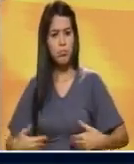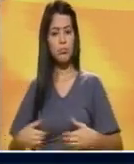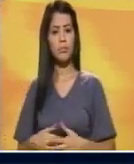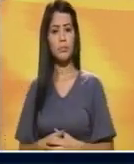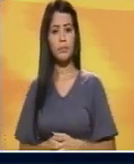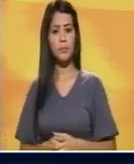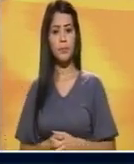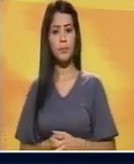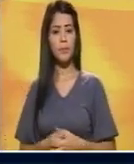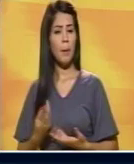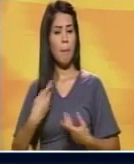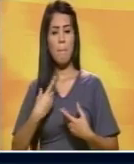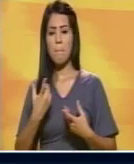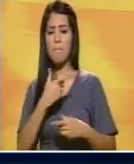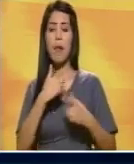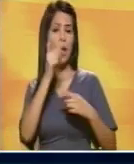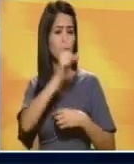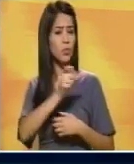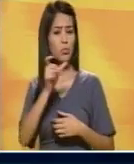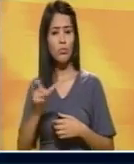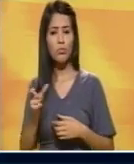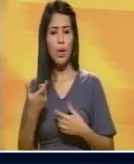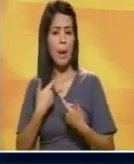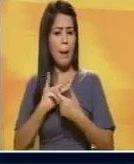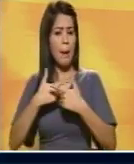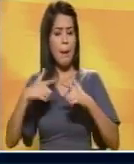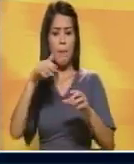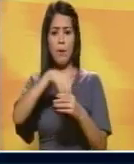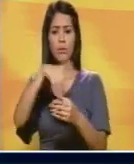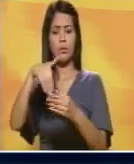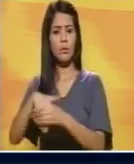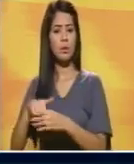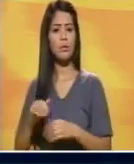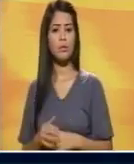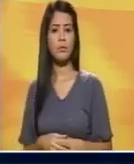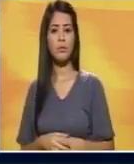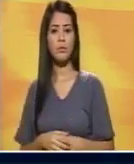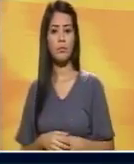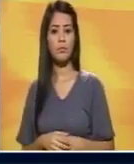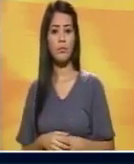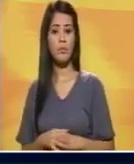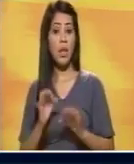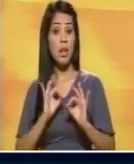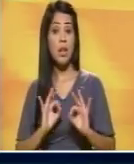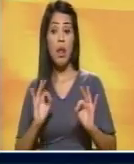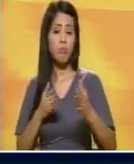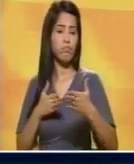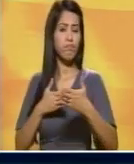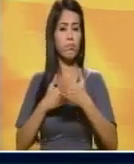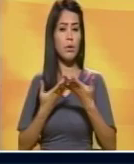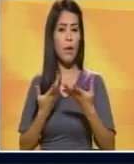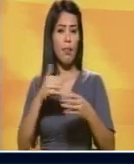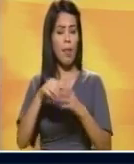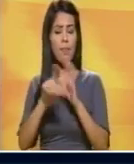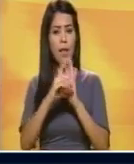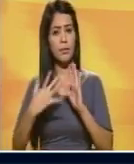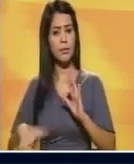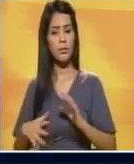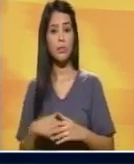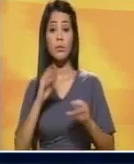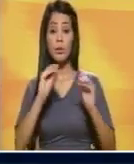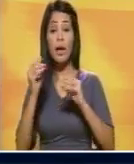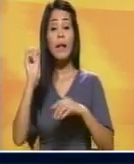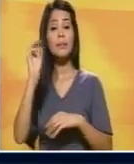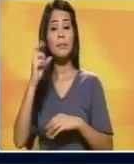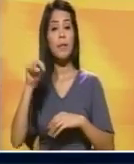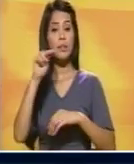ciudadano es libre de votar y nada ni nadie puede impedir ejercer ese derecho. Richard Blanco también hizo un llamamiento a la Asamblea